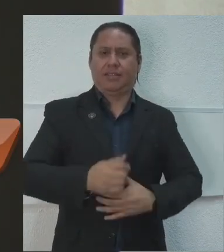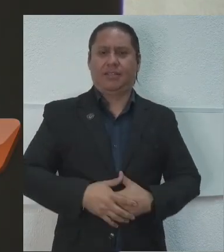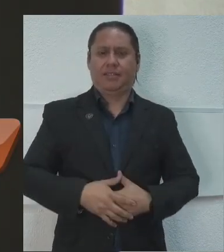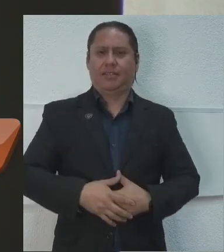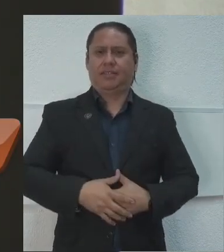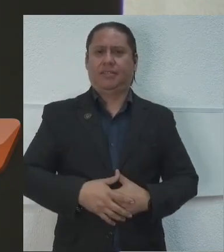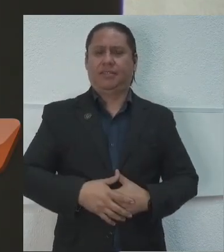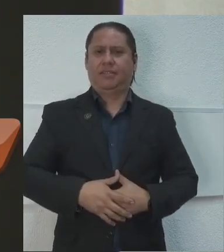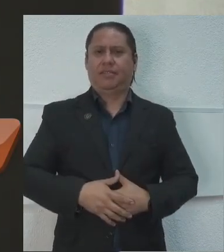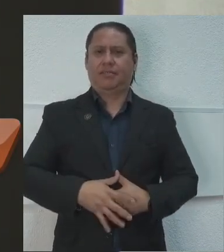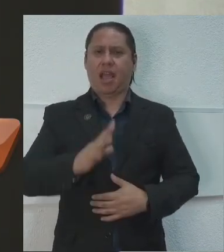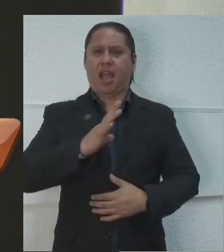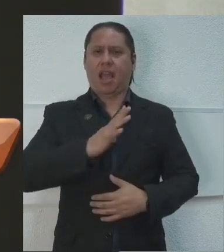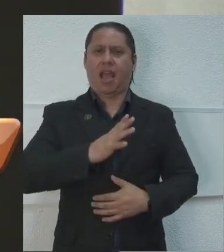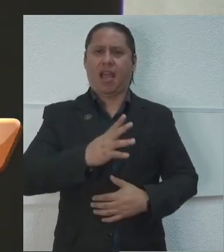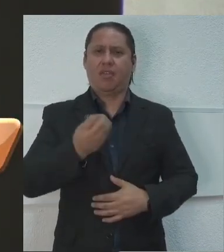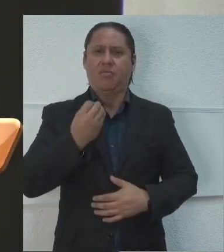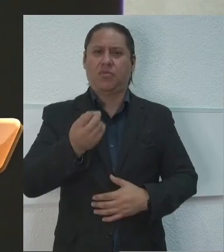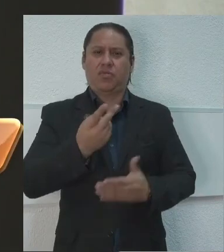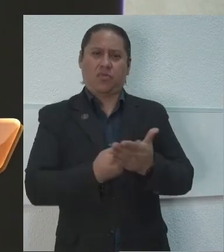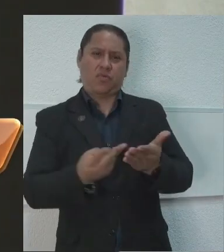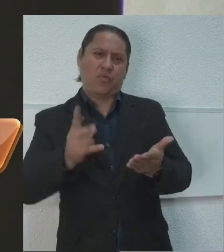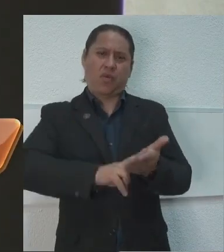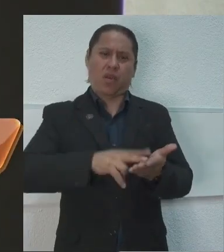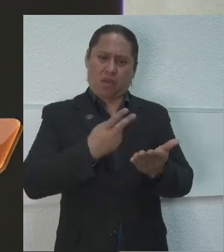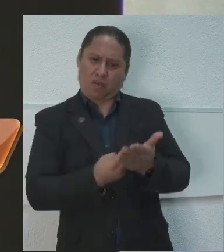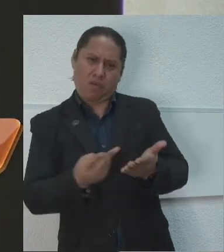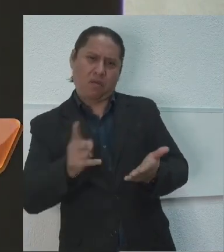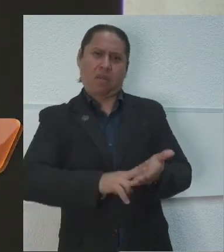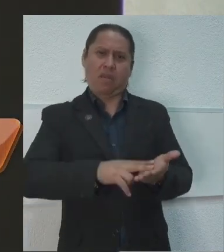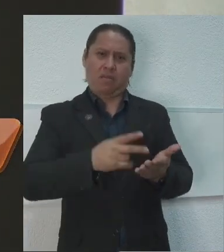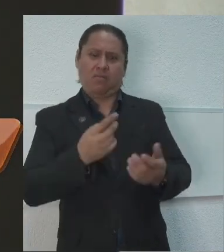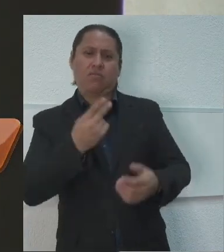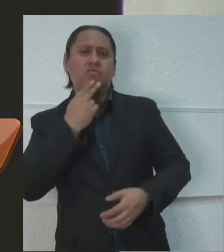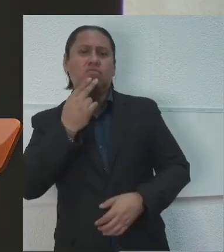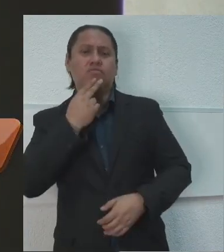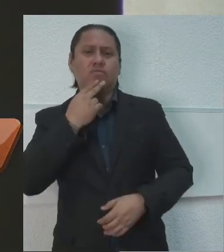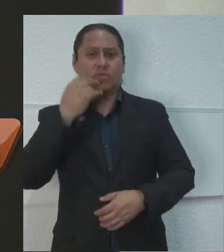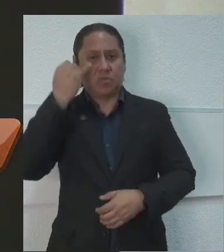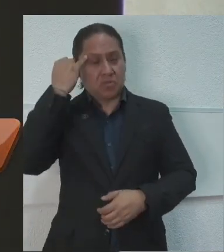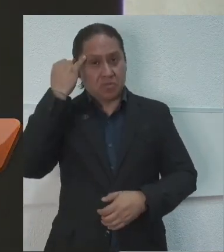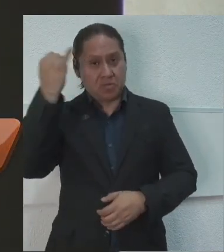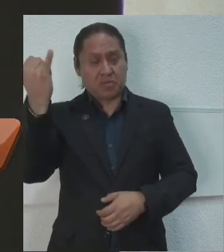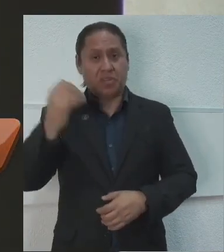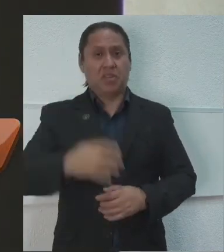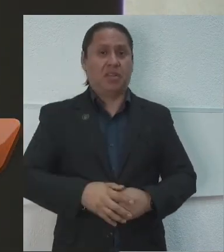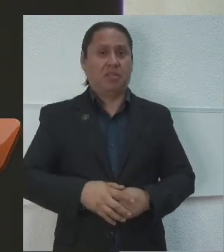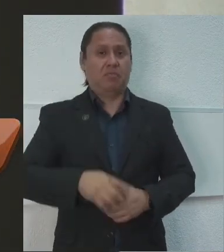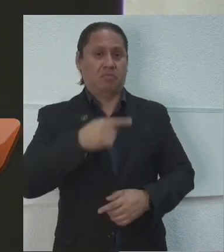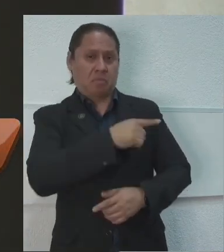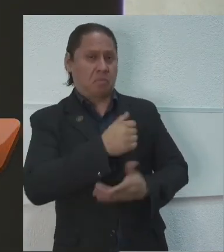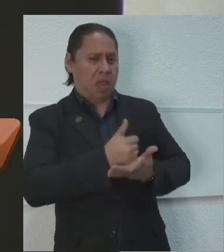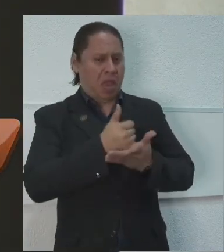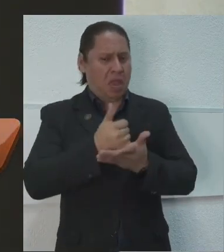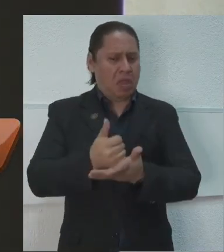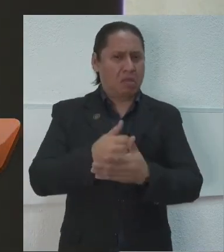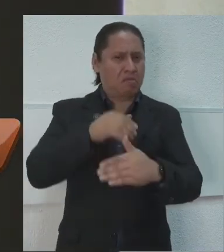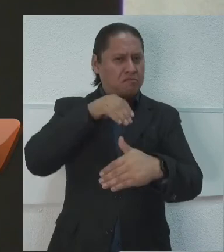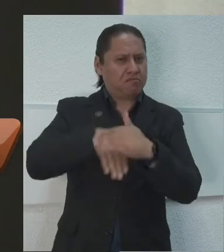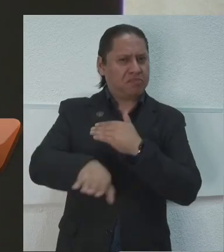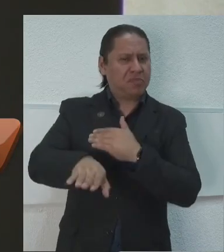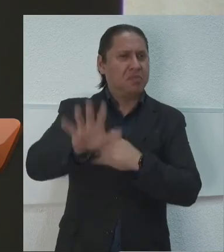porque hay mucho dobleteo. Cualquiera que haya utilizado esos órganos sabe